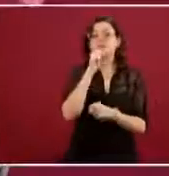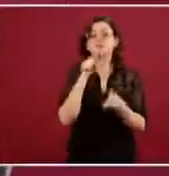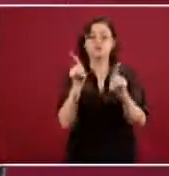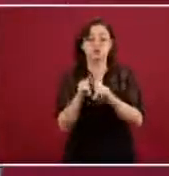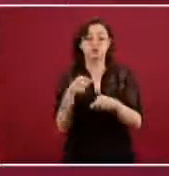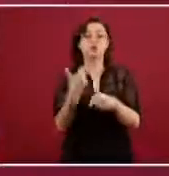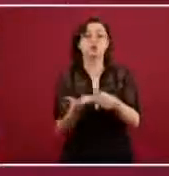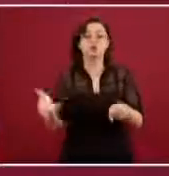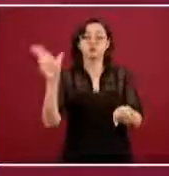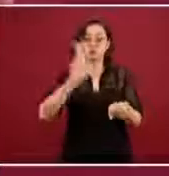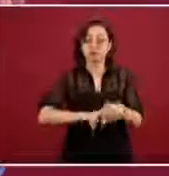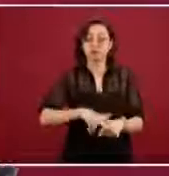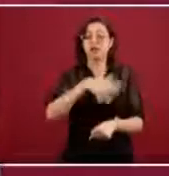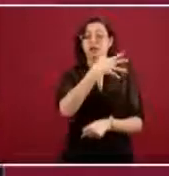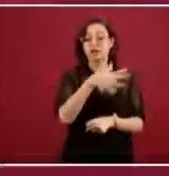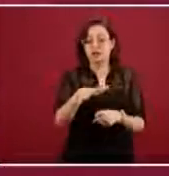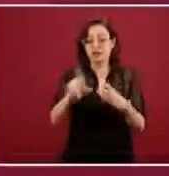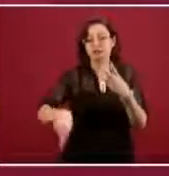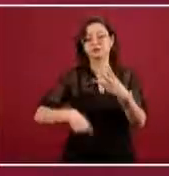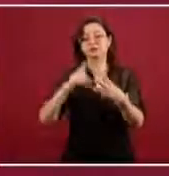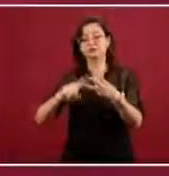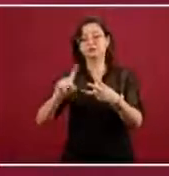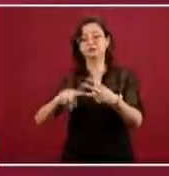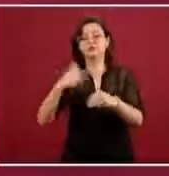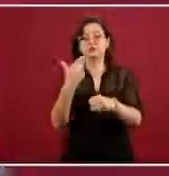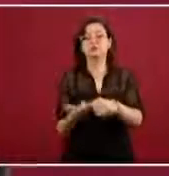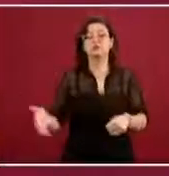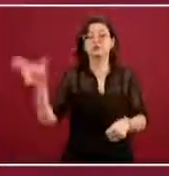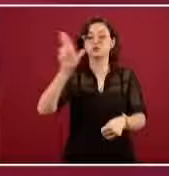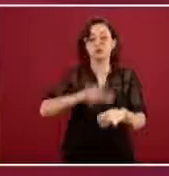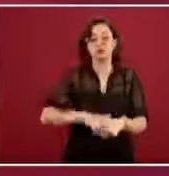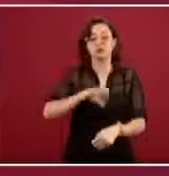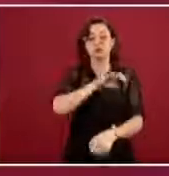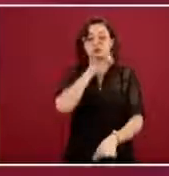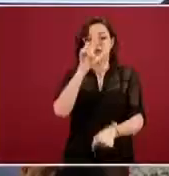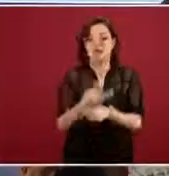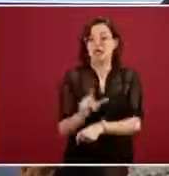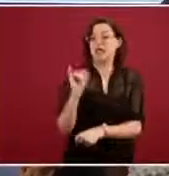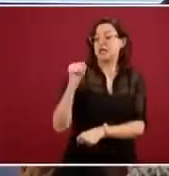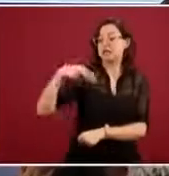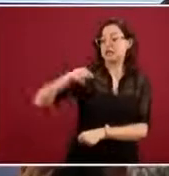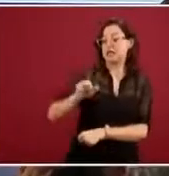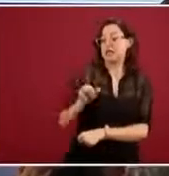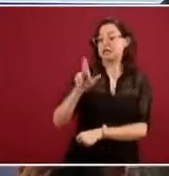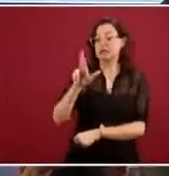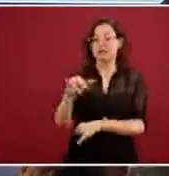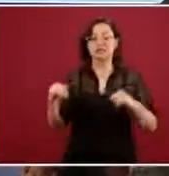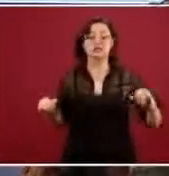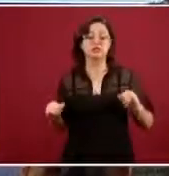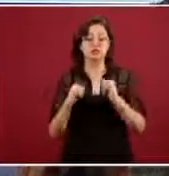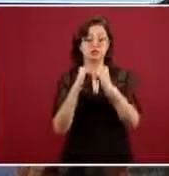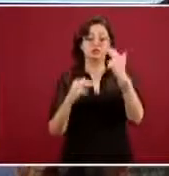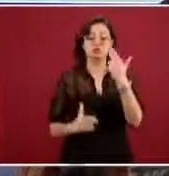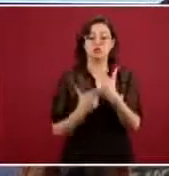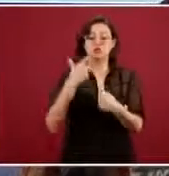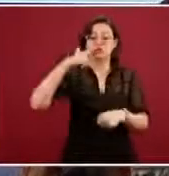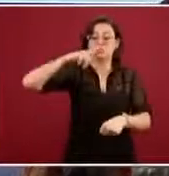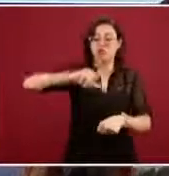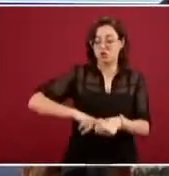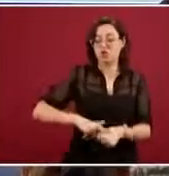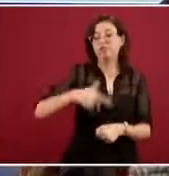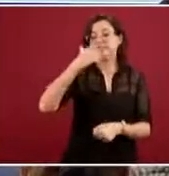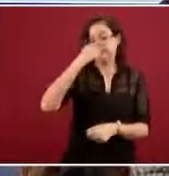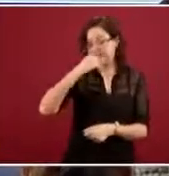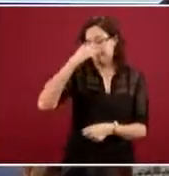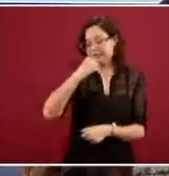también hospitales de especialidad. El INER, el Instituto Nacional de Enfermedad Respiratoria, es una unidad, desde